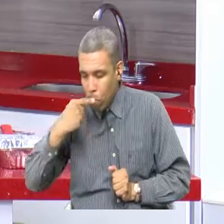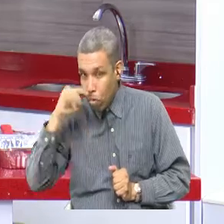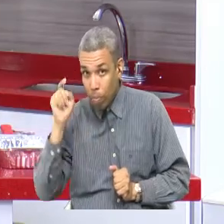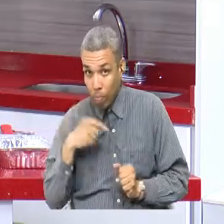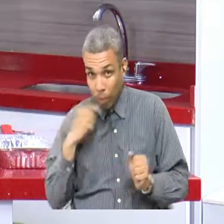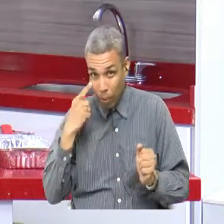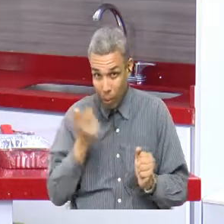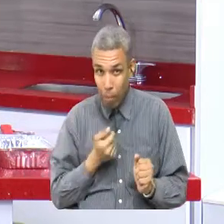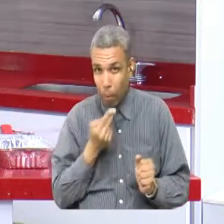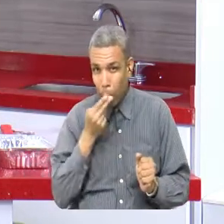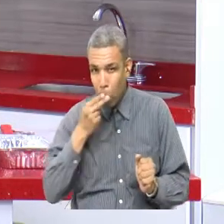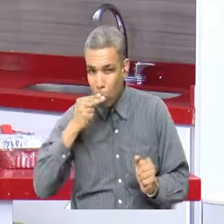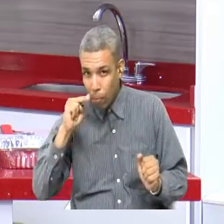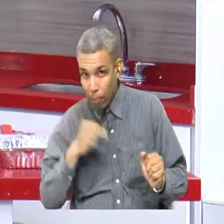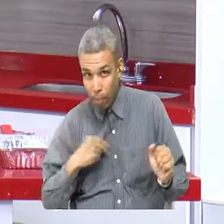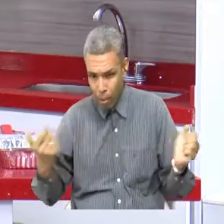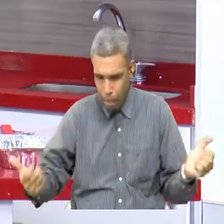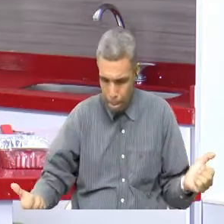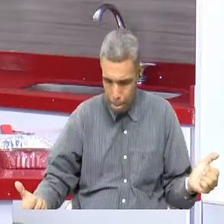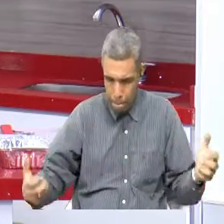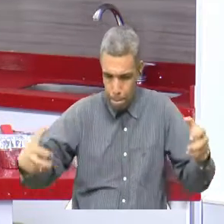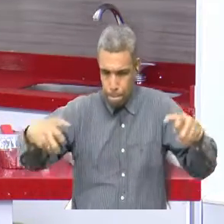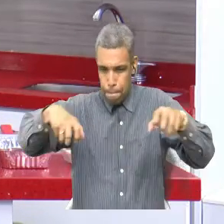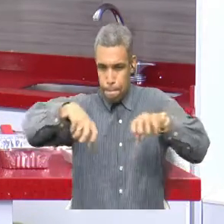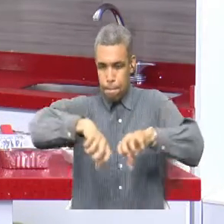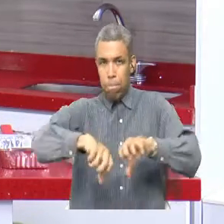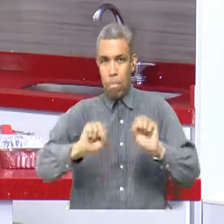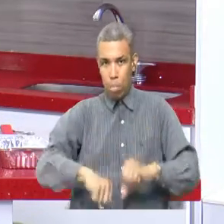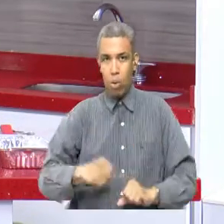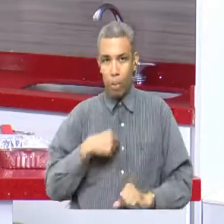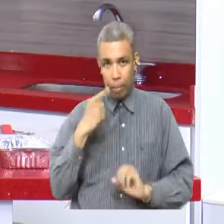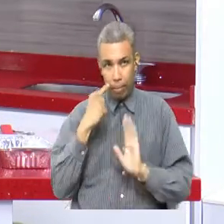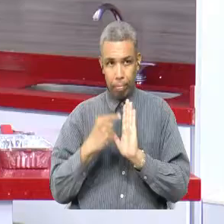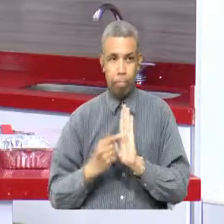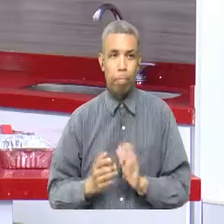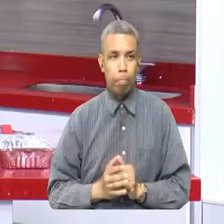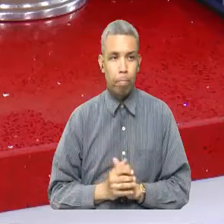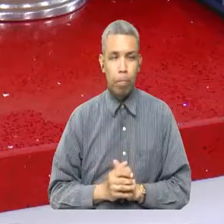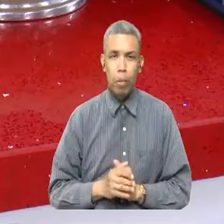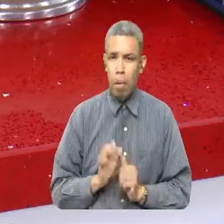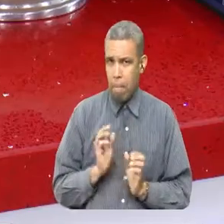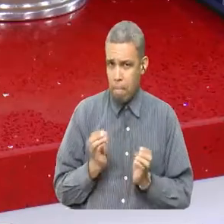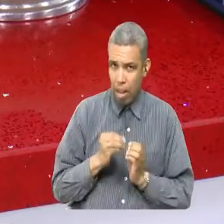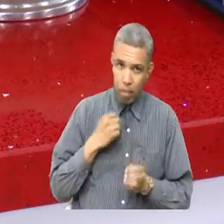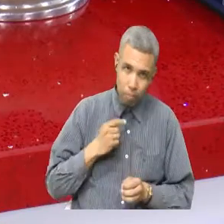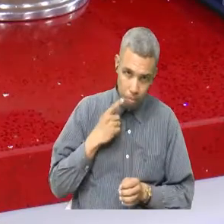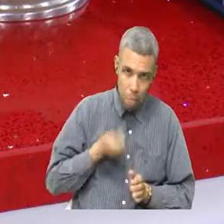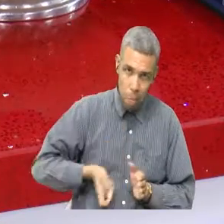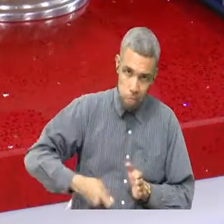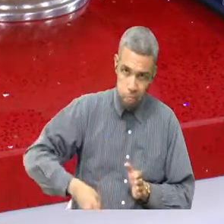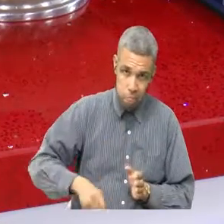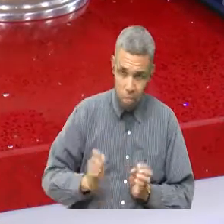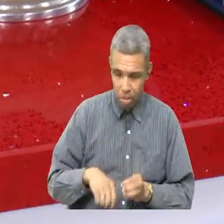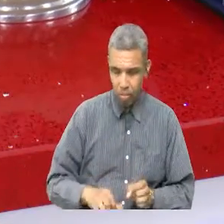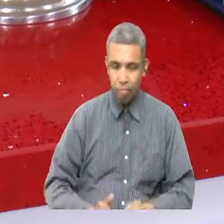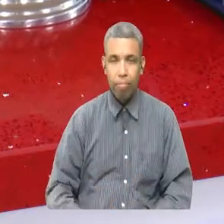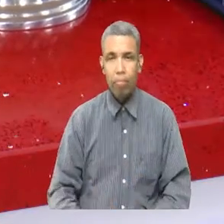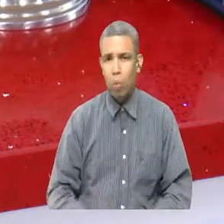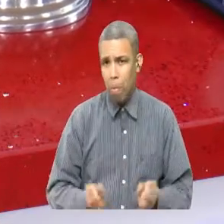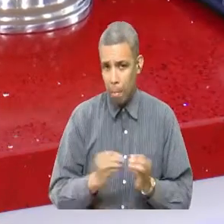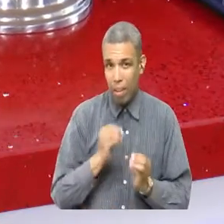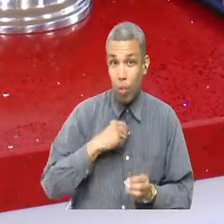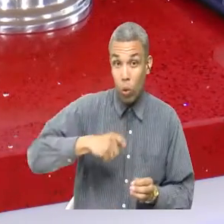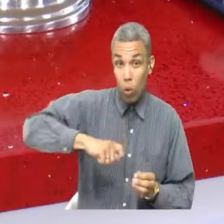voy a agregarle adicional limón. Sí, si quiere mezclar otro poquito. Ok. Así, yo le voy adicionando el